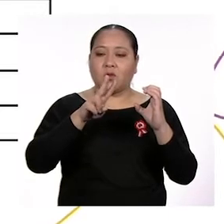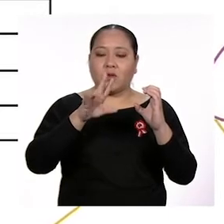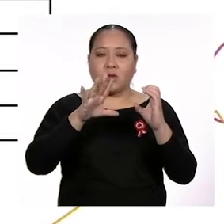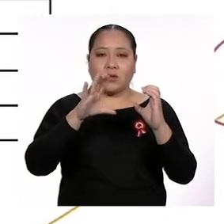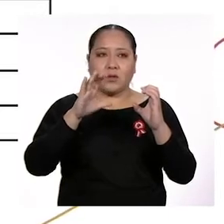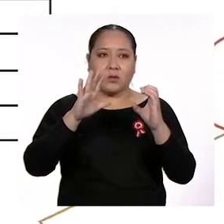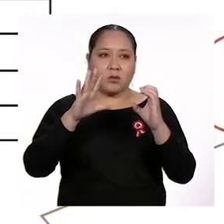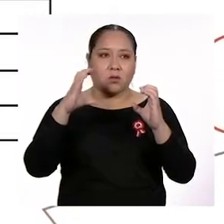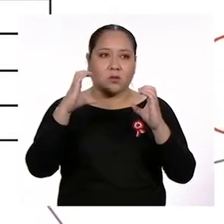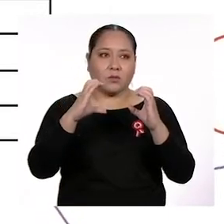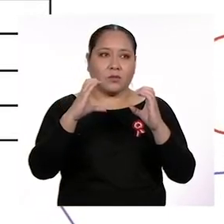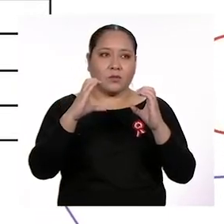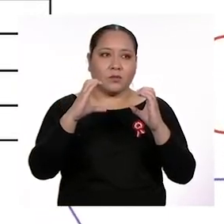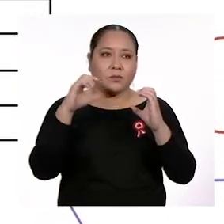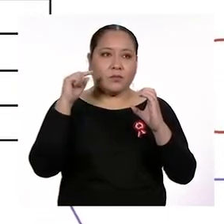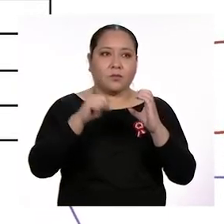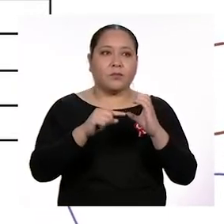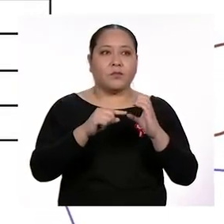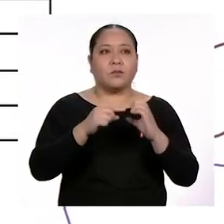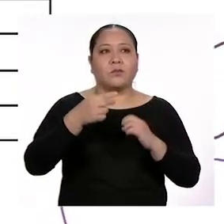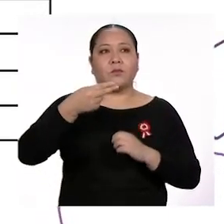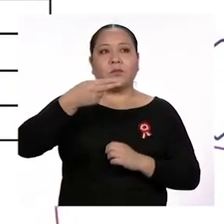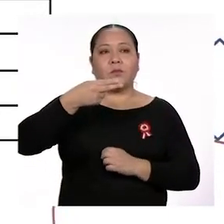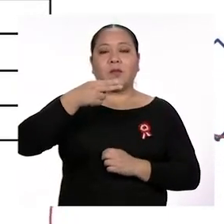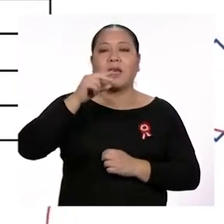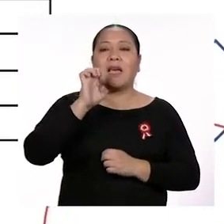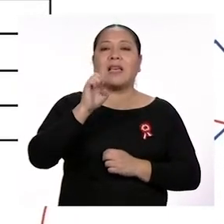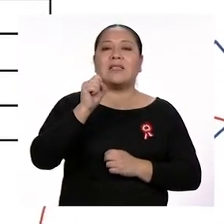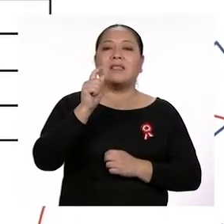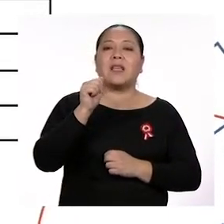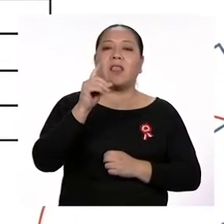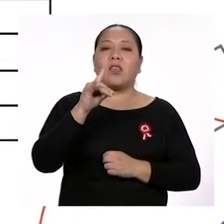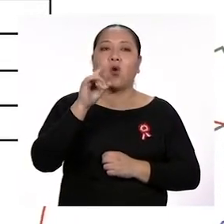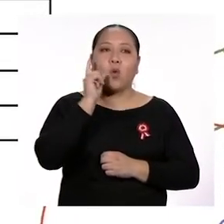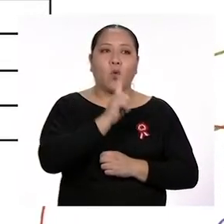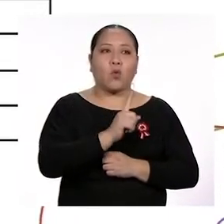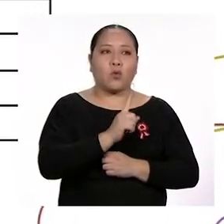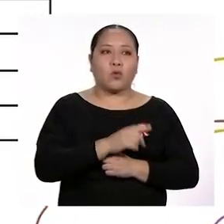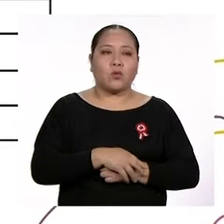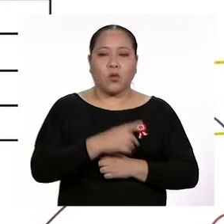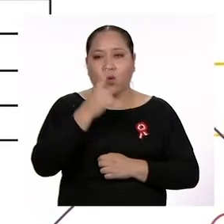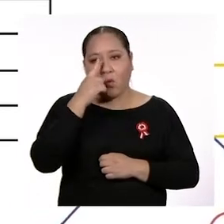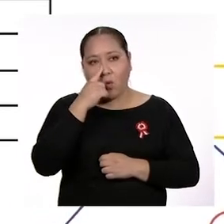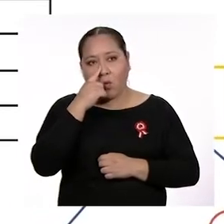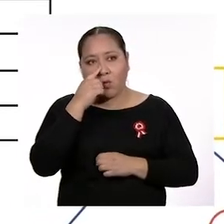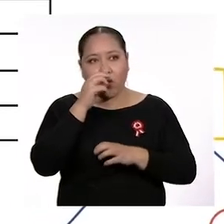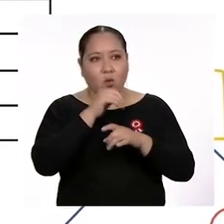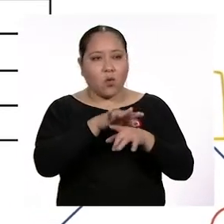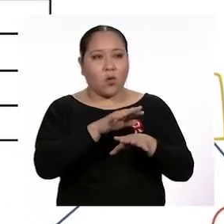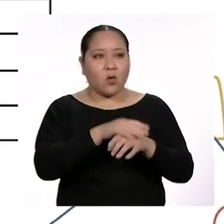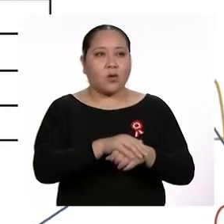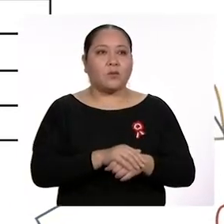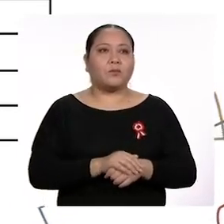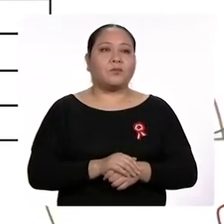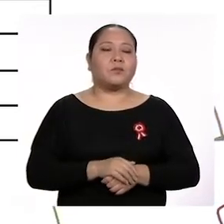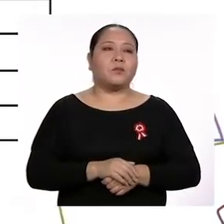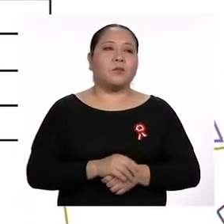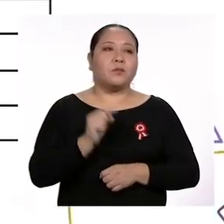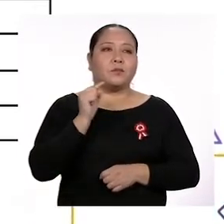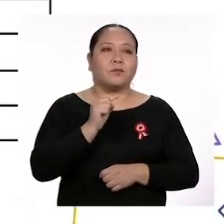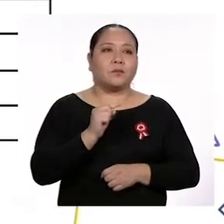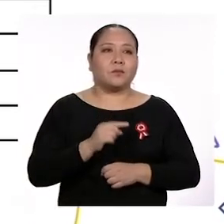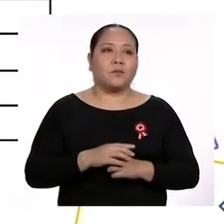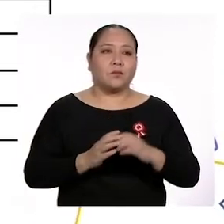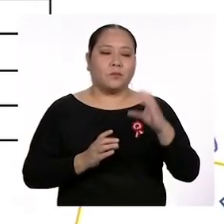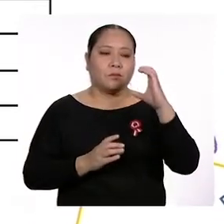tanto, está en la categoría de hipertensión estadio 1. Y en los meses de junio y julio, su presión